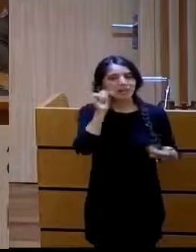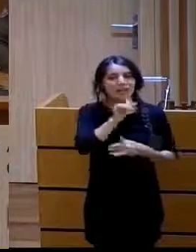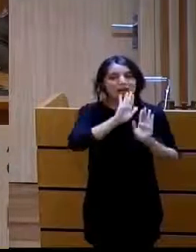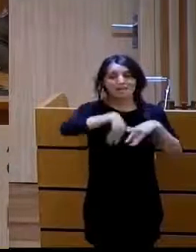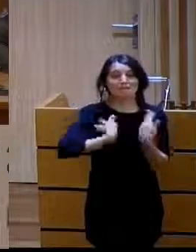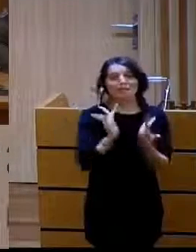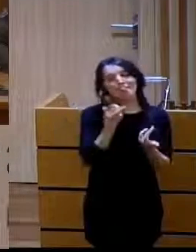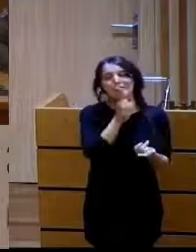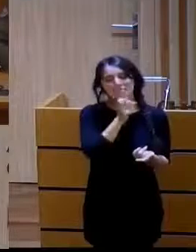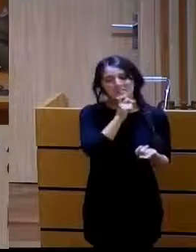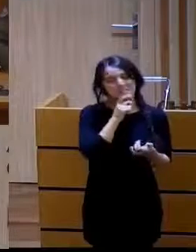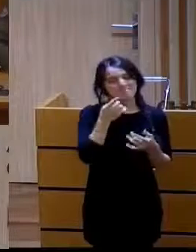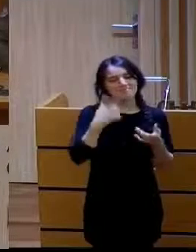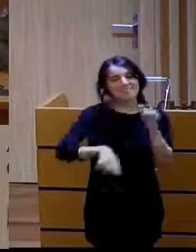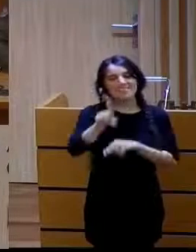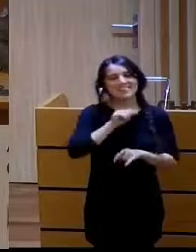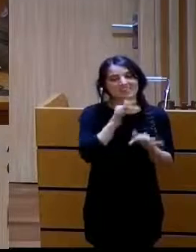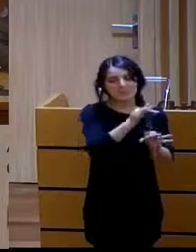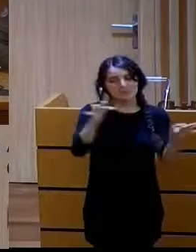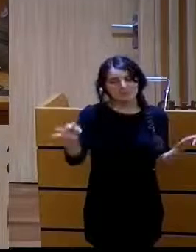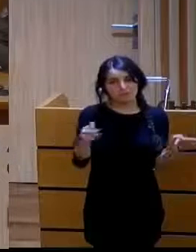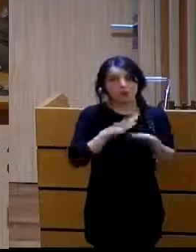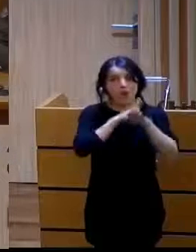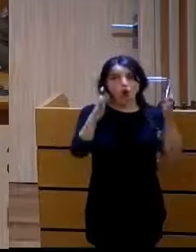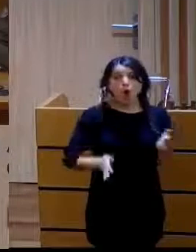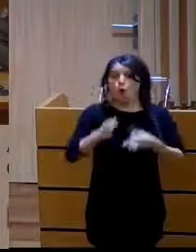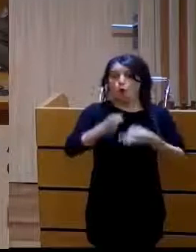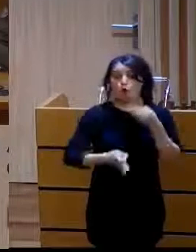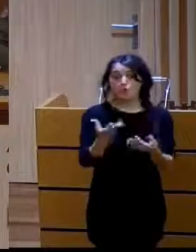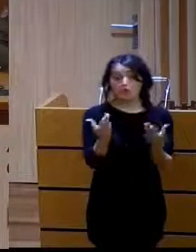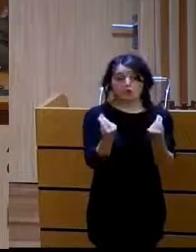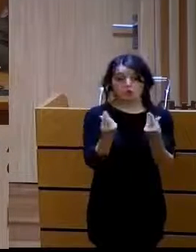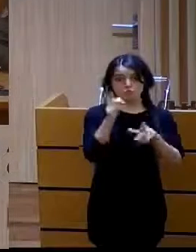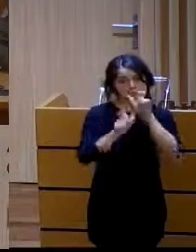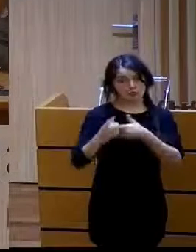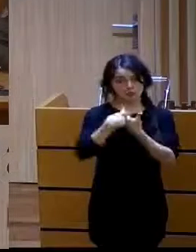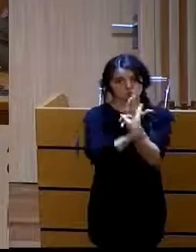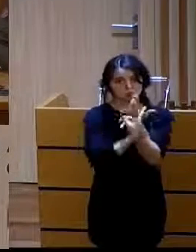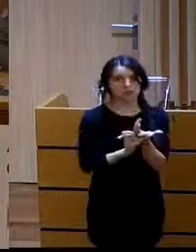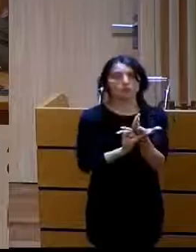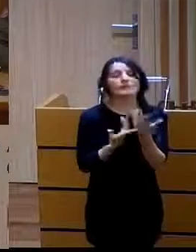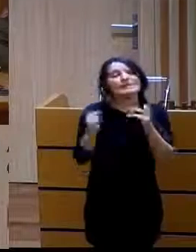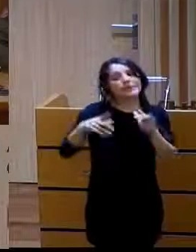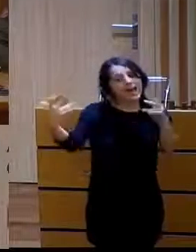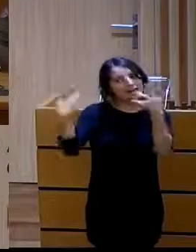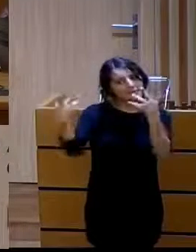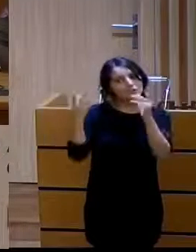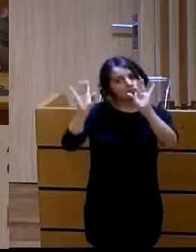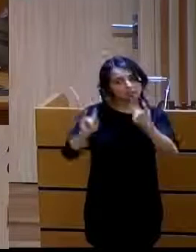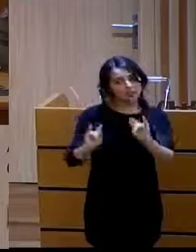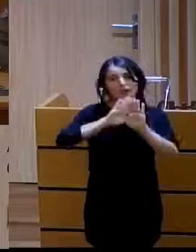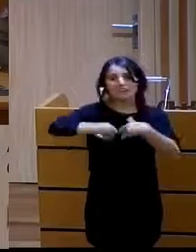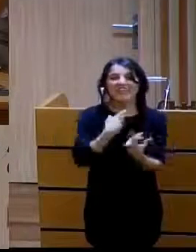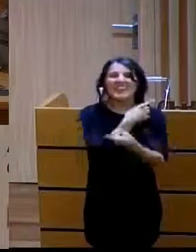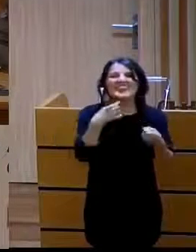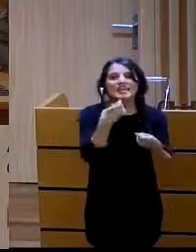jurado, somos muchos y muchas los que integramos los premios, asesorados, pero son más de 100 candidaturas al año.